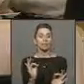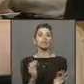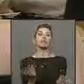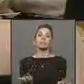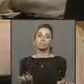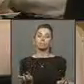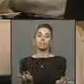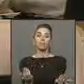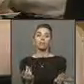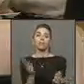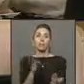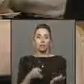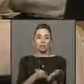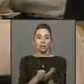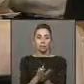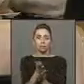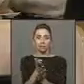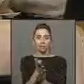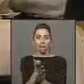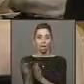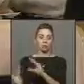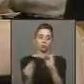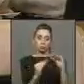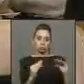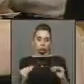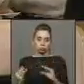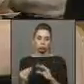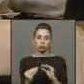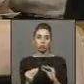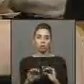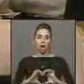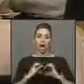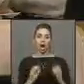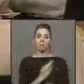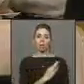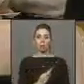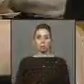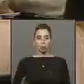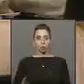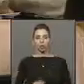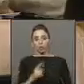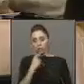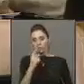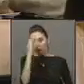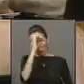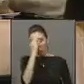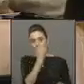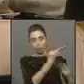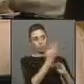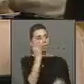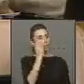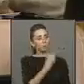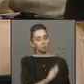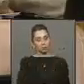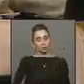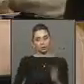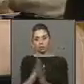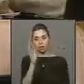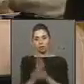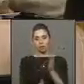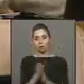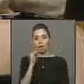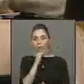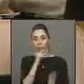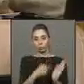eso es algo que nosotros tenemos que empezar a tratar y como Cámara de Diputados sería bueno que nos pronunciáramos y le pidiéramos a la Presidenta celeridad, no